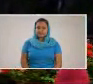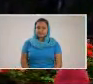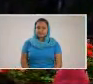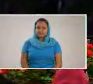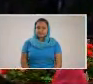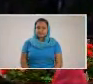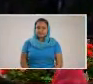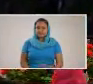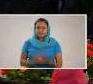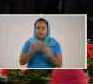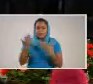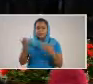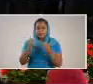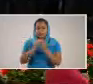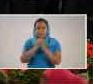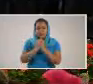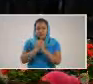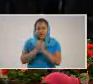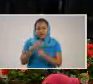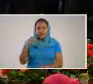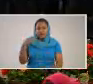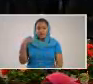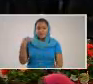Vamos a orar por ellos para extender cobertura.